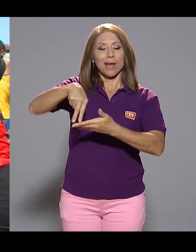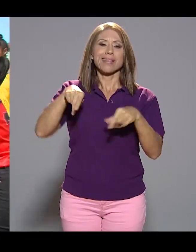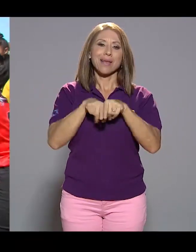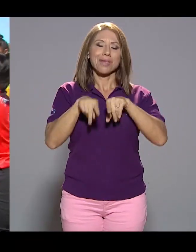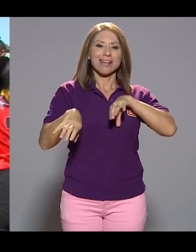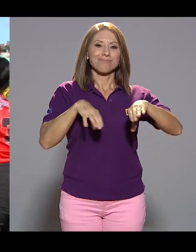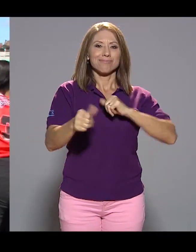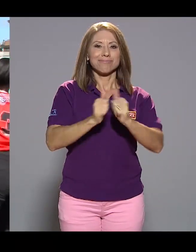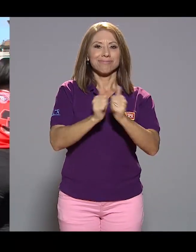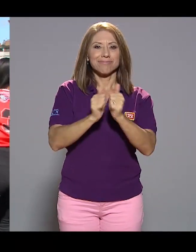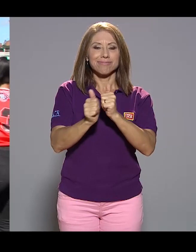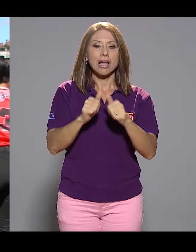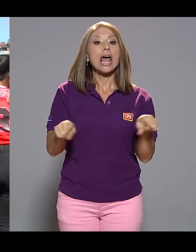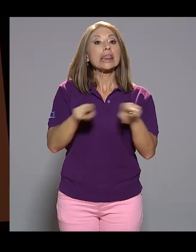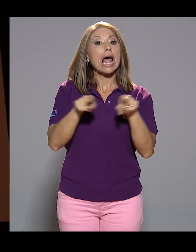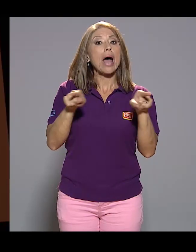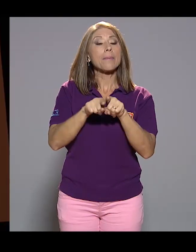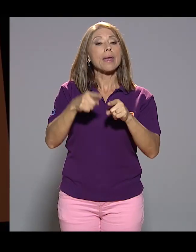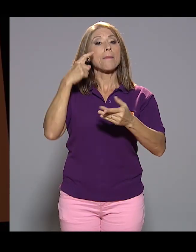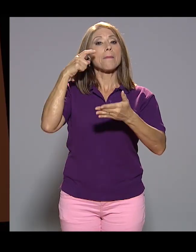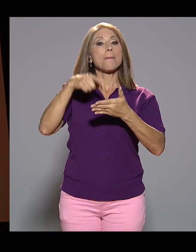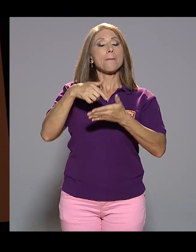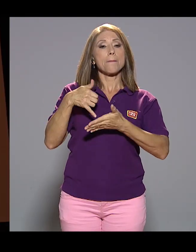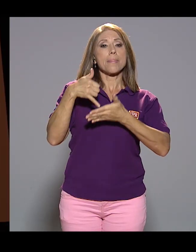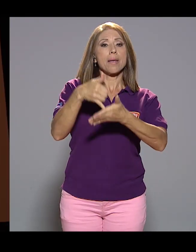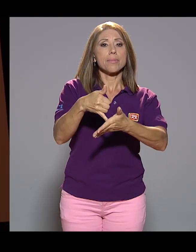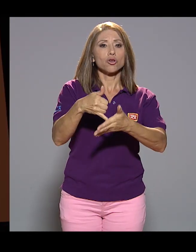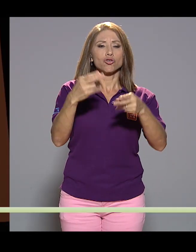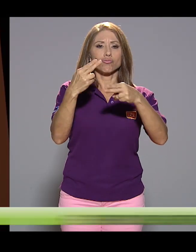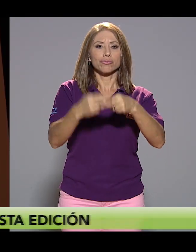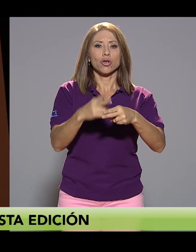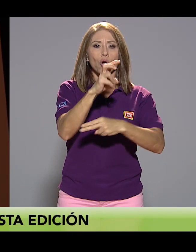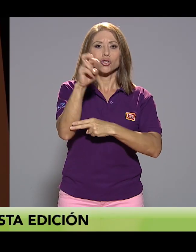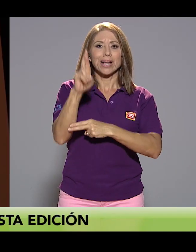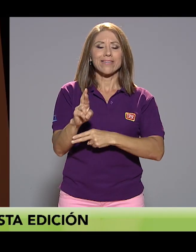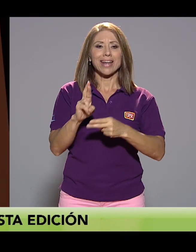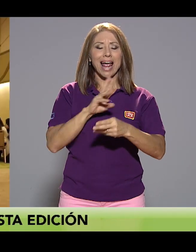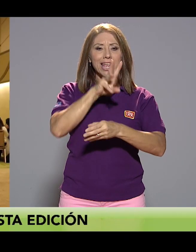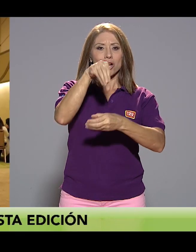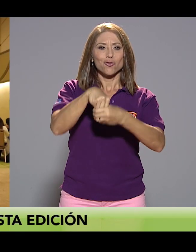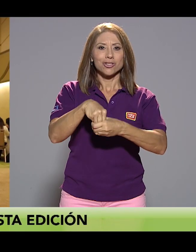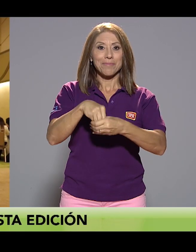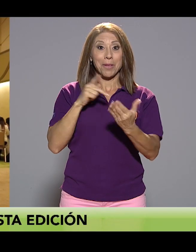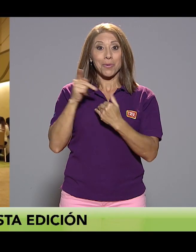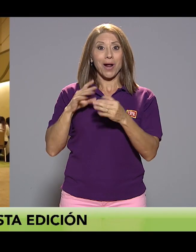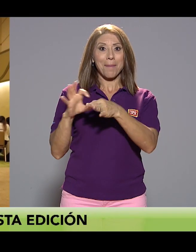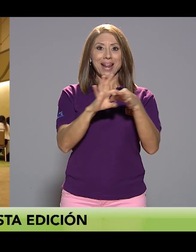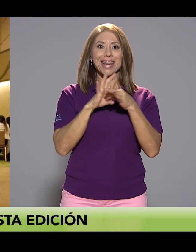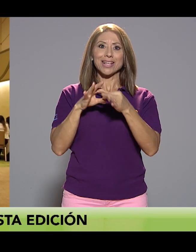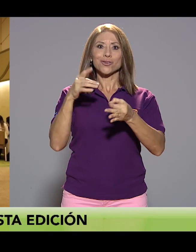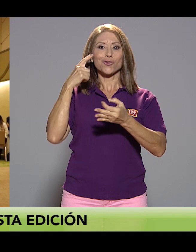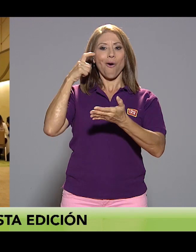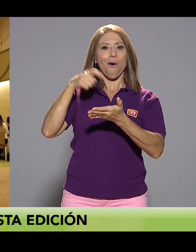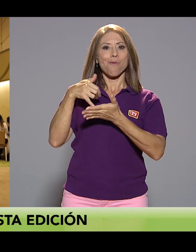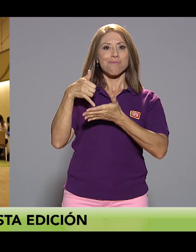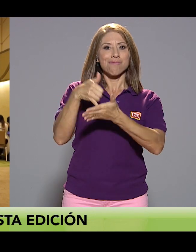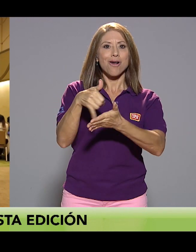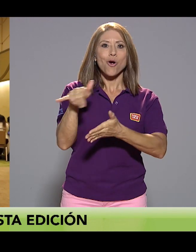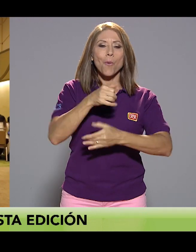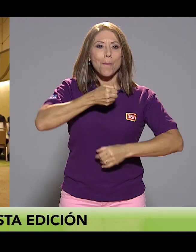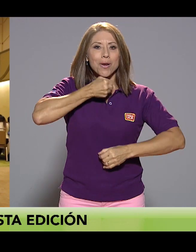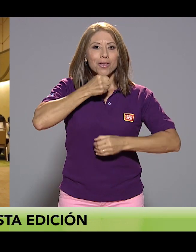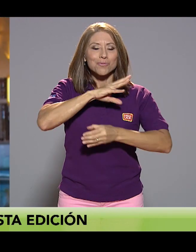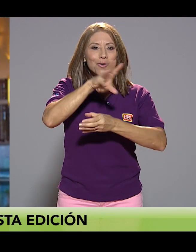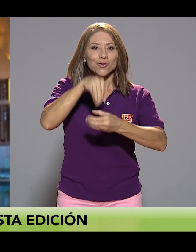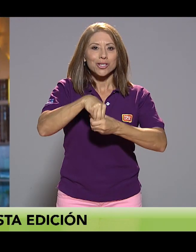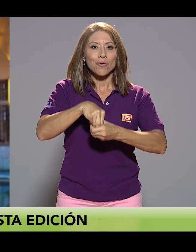clases de zumba y actividades deportivas. También con la entrega de los premios Costa Rica Incluye, en donde Nexos fue galardonado como periodismo